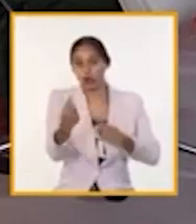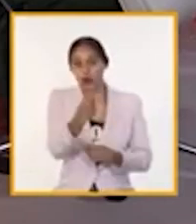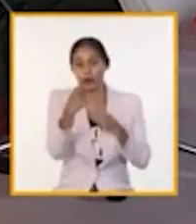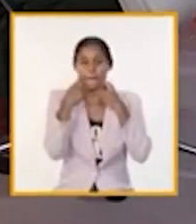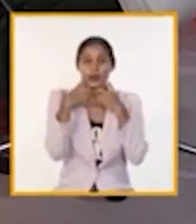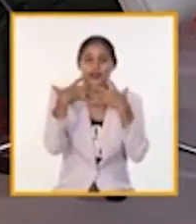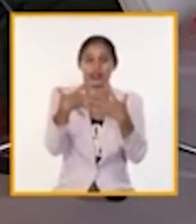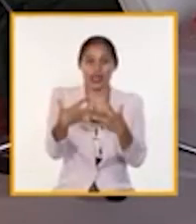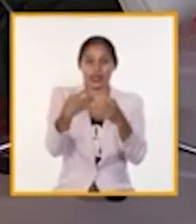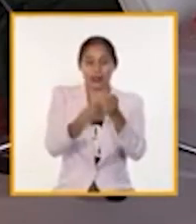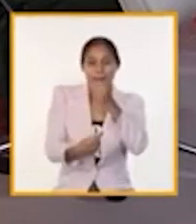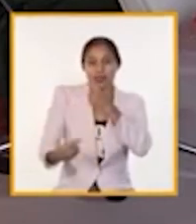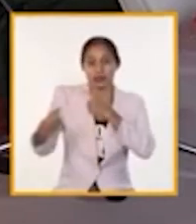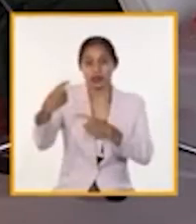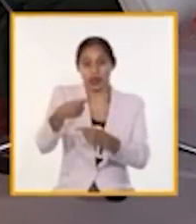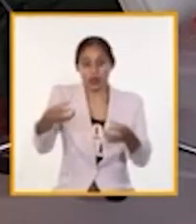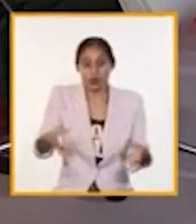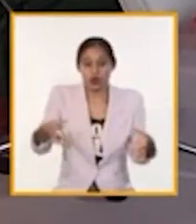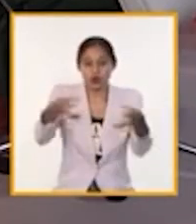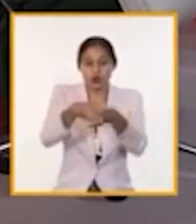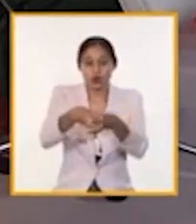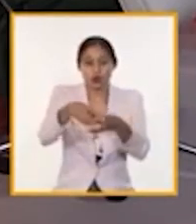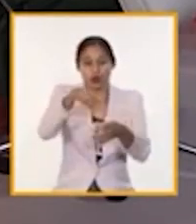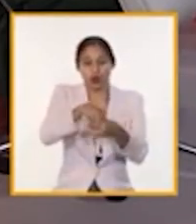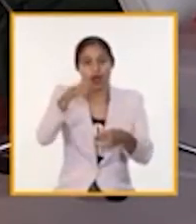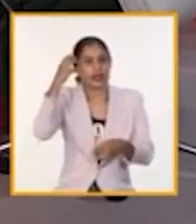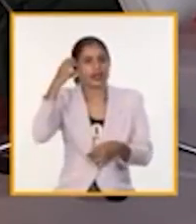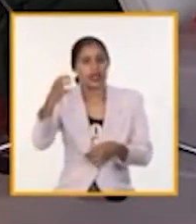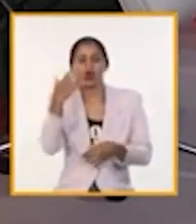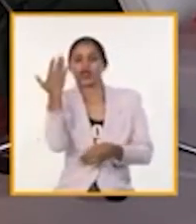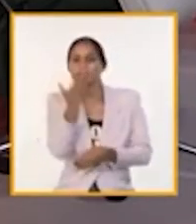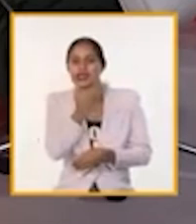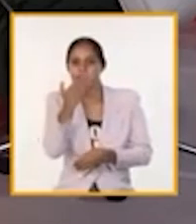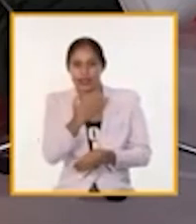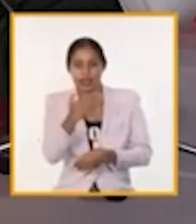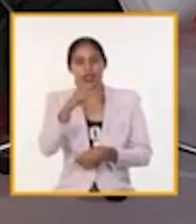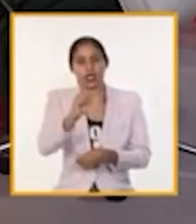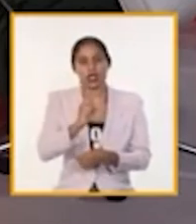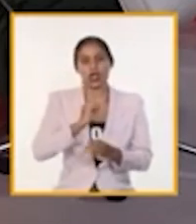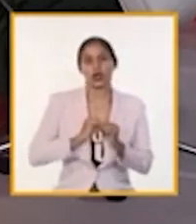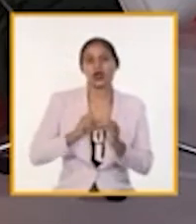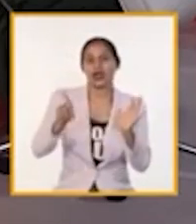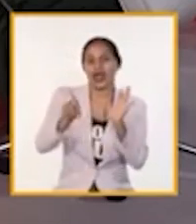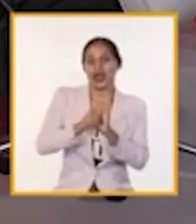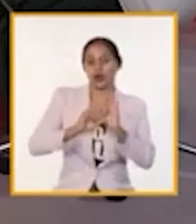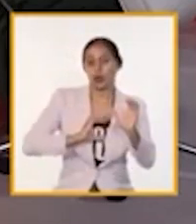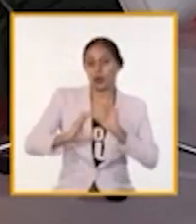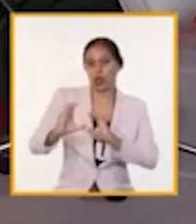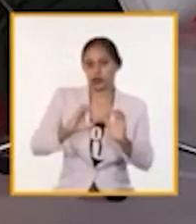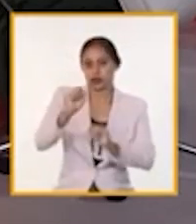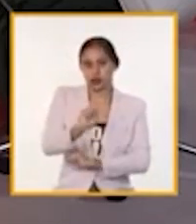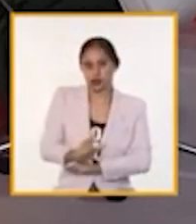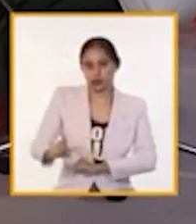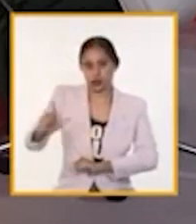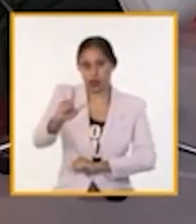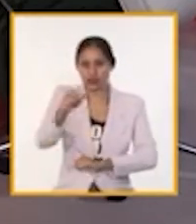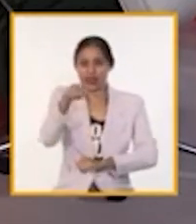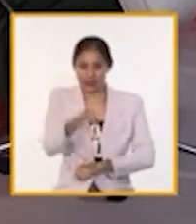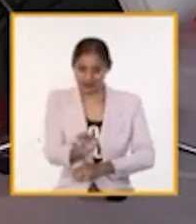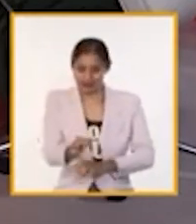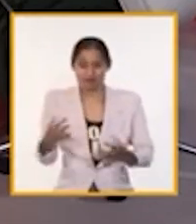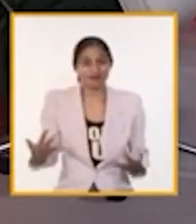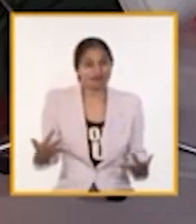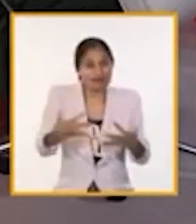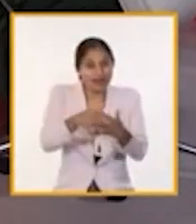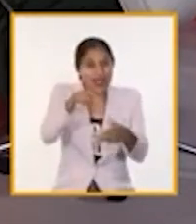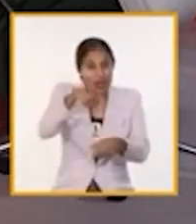hicimos en conjunto con el grupo de trabajo temporal que la la ley de comunicación social que tiene una coherencia total con esta que nosotros estamos proponiendo